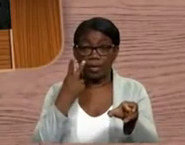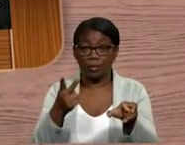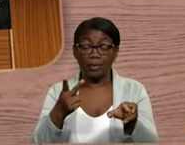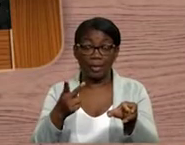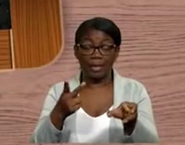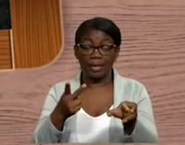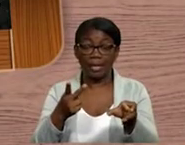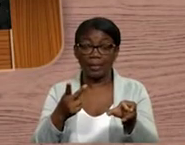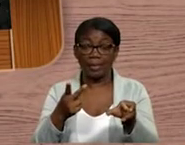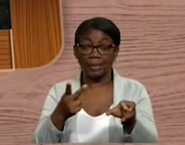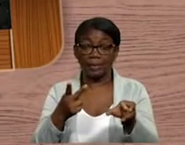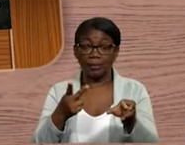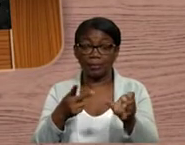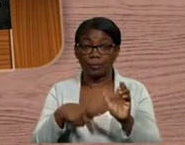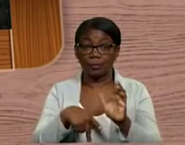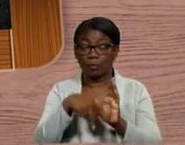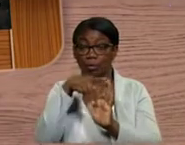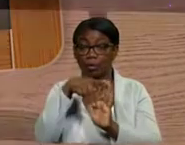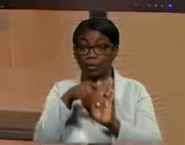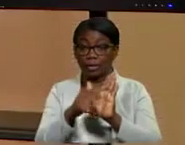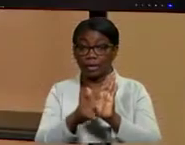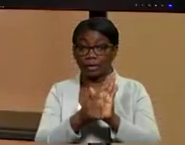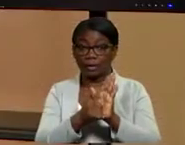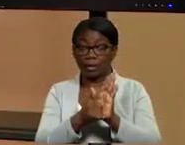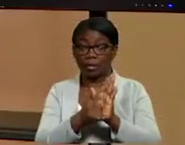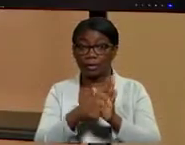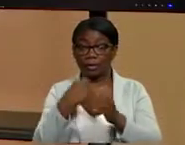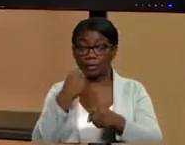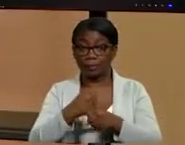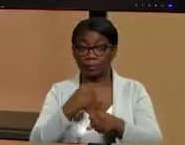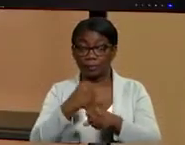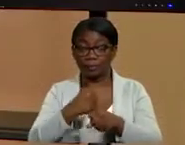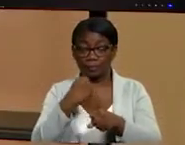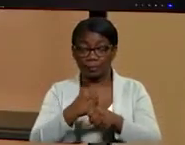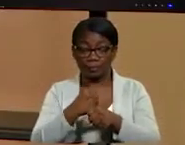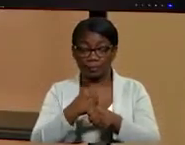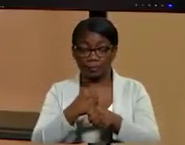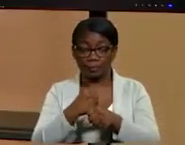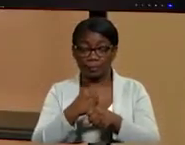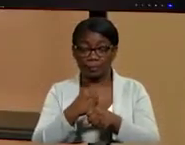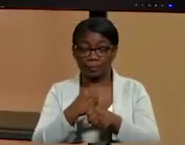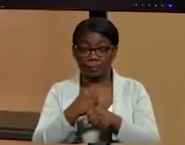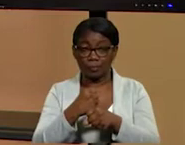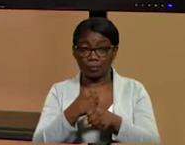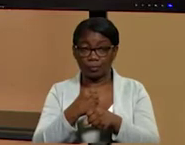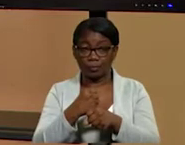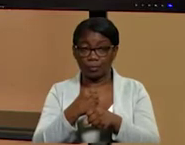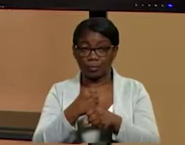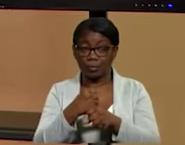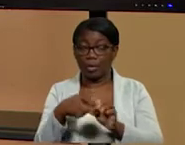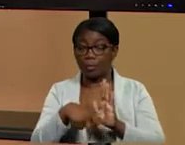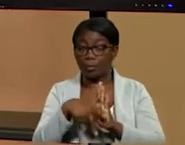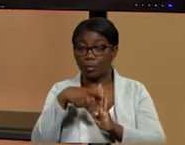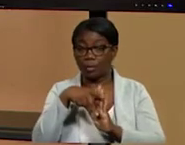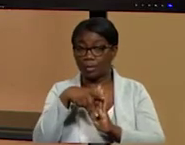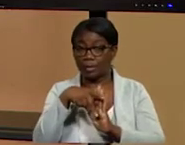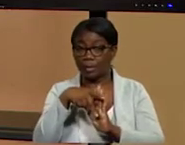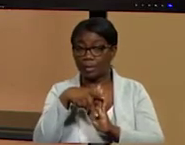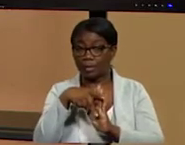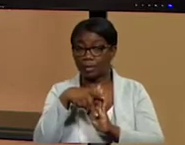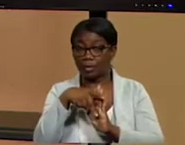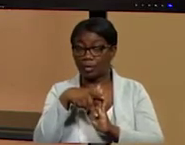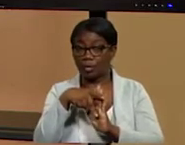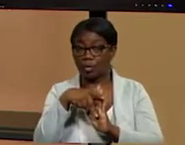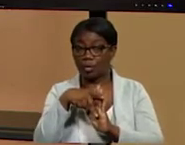los proyectos, ¿verdad? Más que todo cuando trabajamos con Arduino, ¿verdad? Hacemos proyectos con